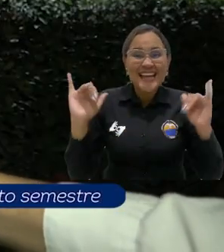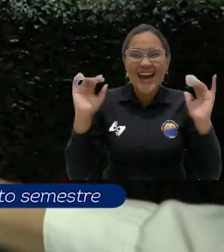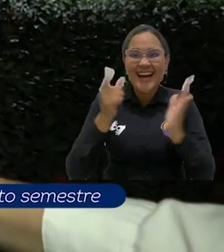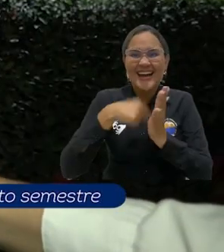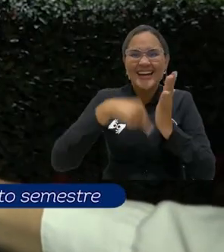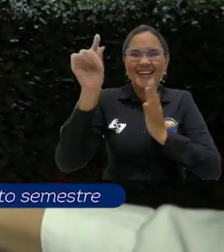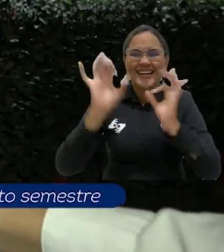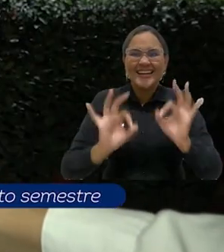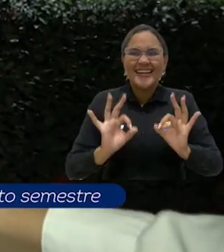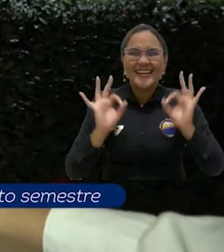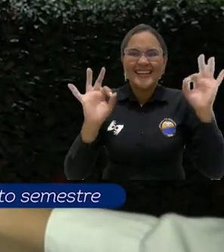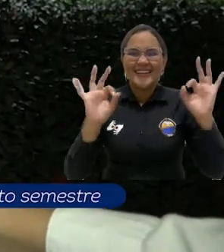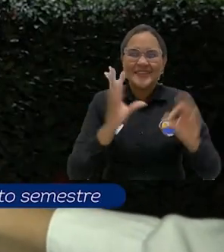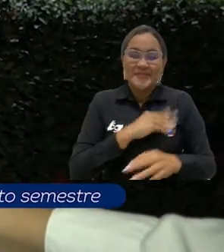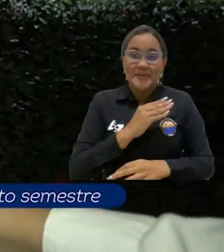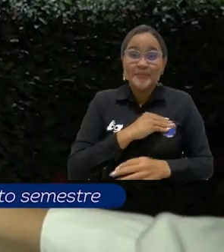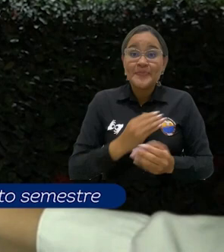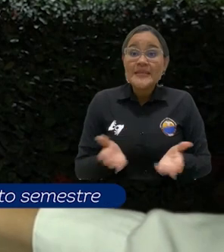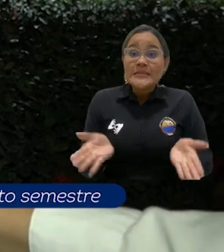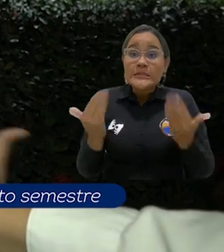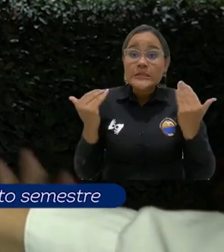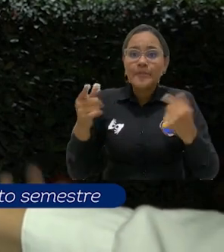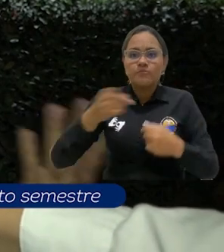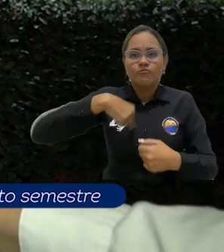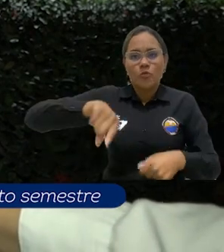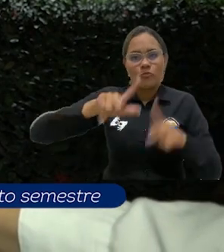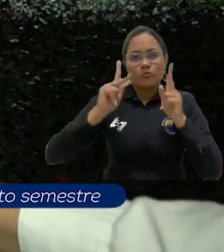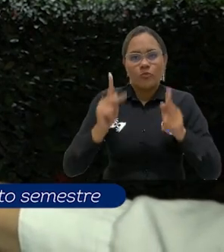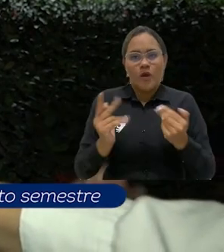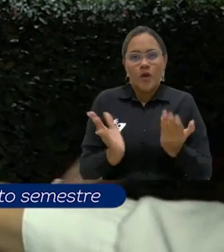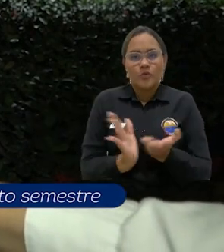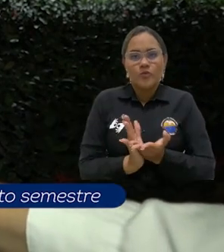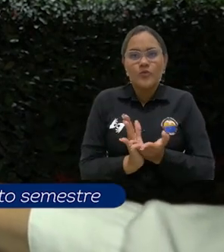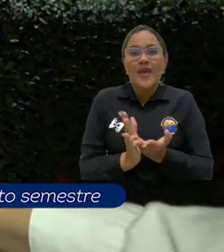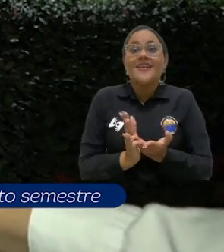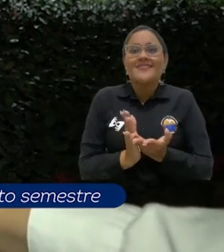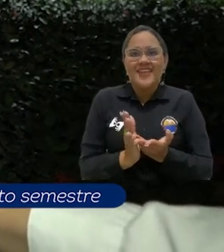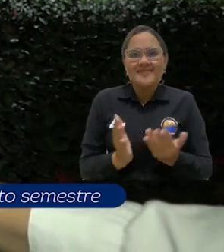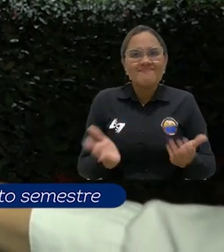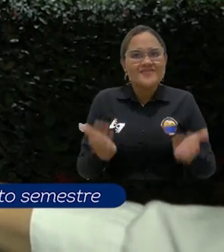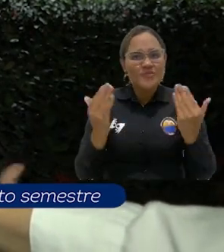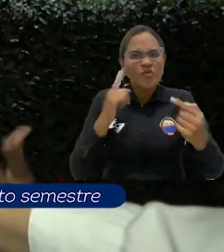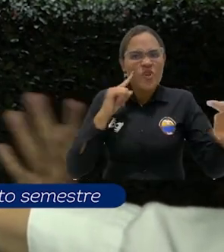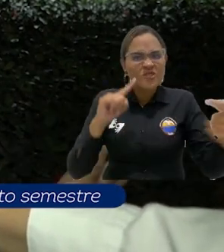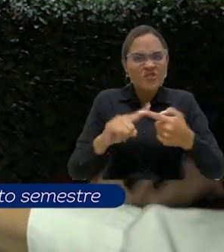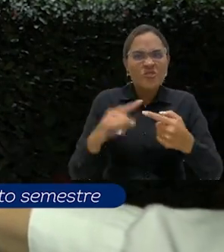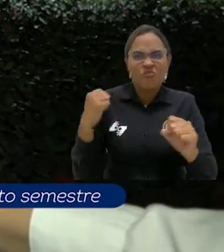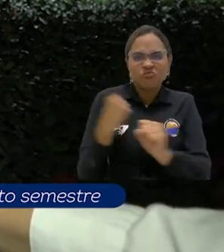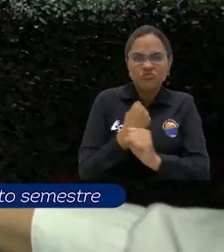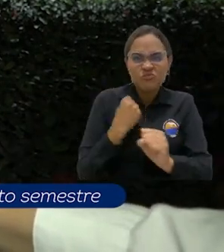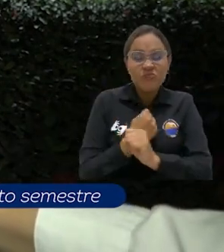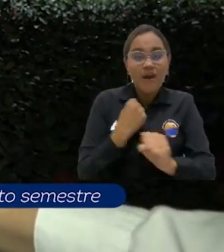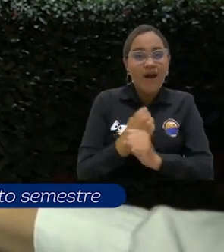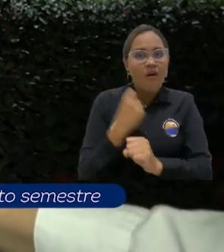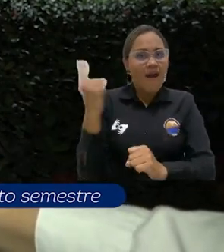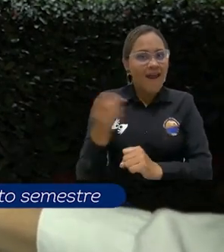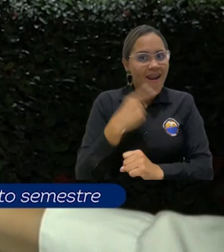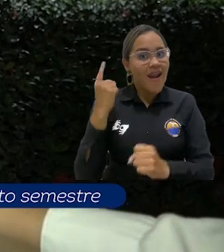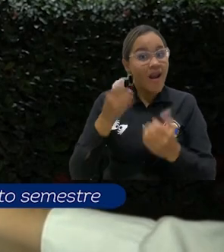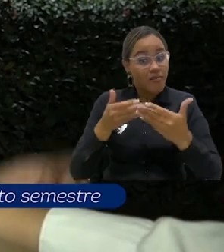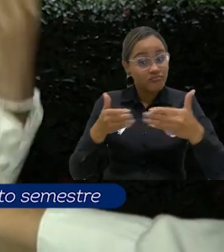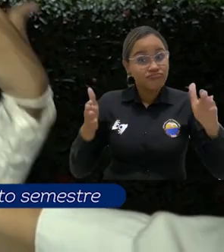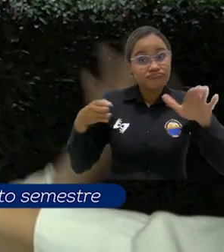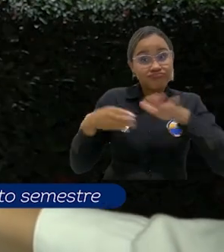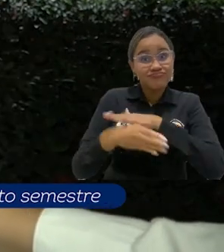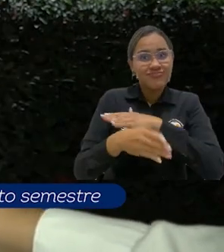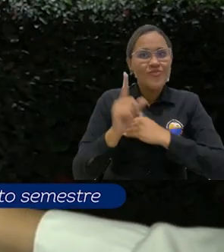nos sirve demasiado a nosotros como estudiantes porque nos Abre muchas puertas en el campo laboral eso Tiene un gran peso en nuestra hoja de